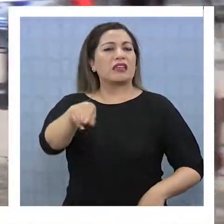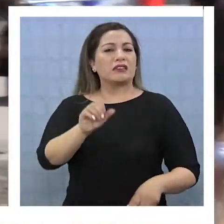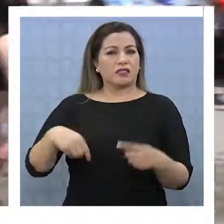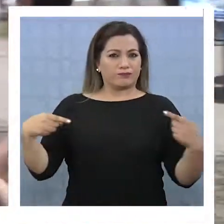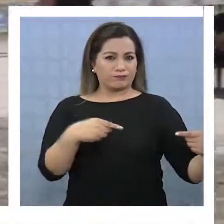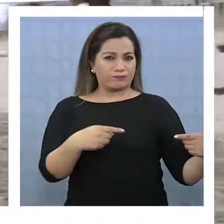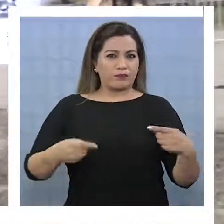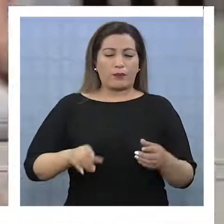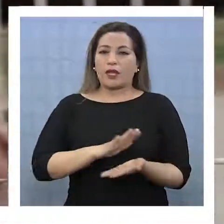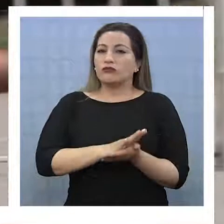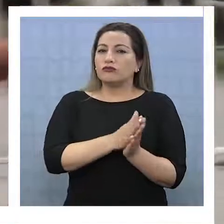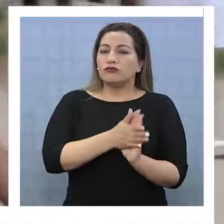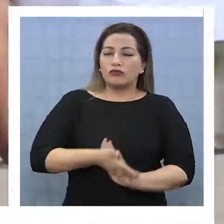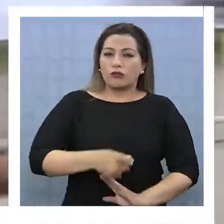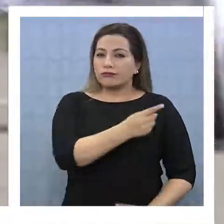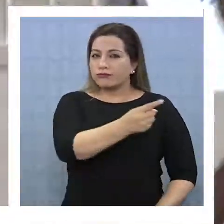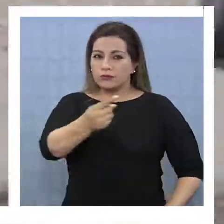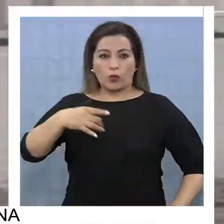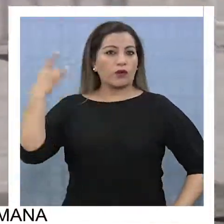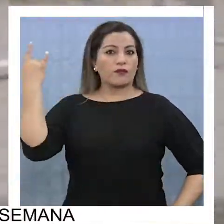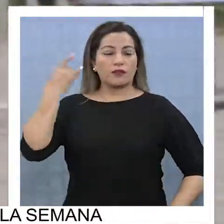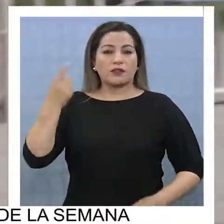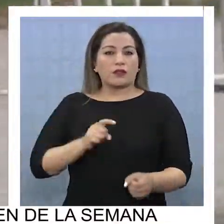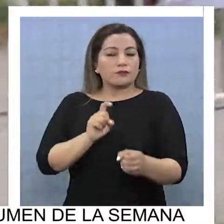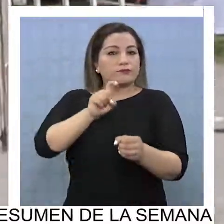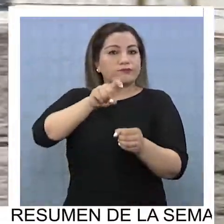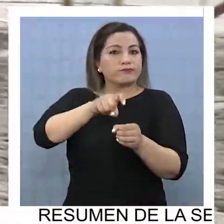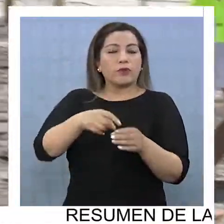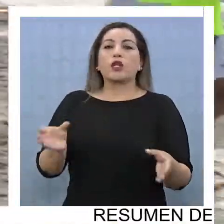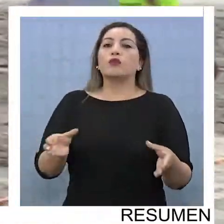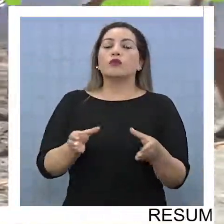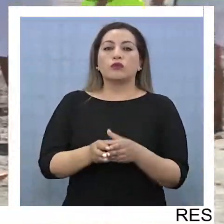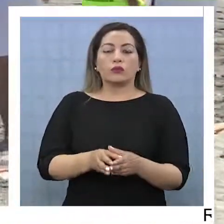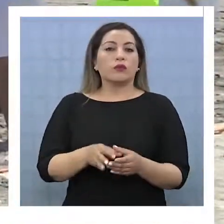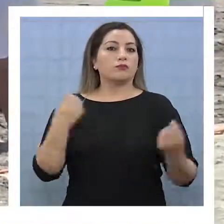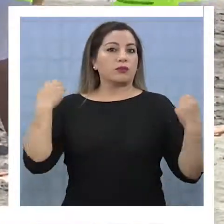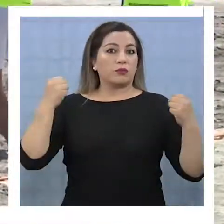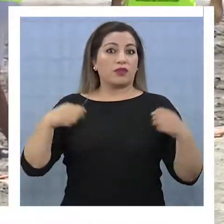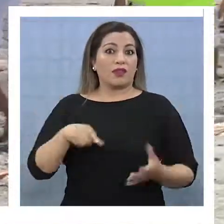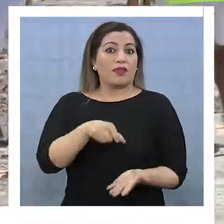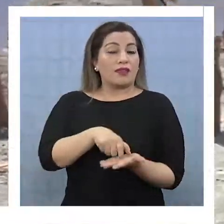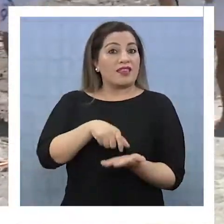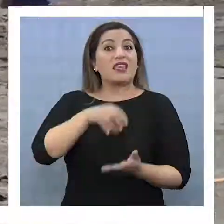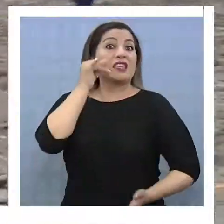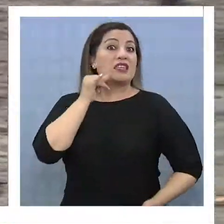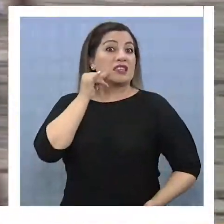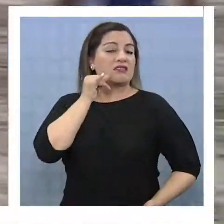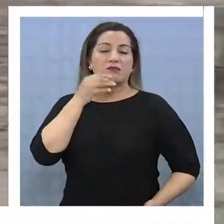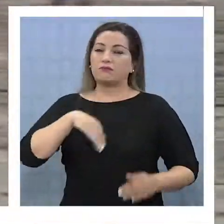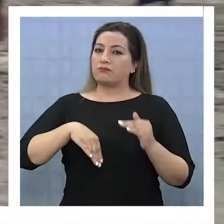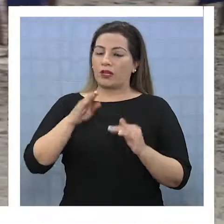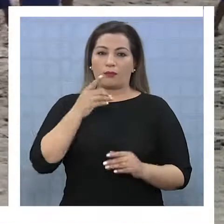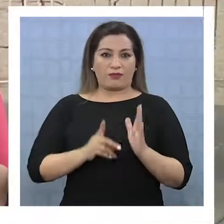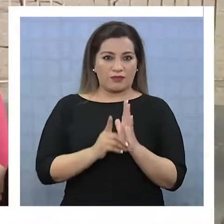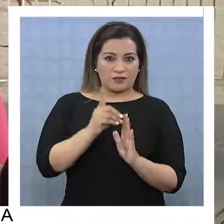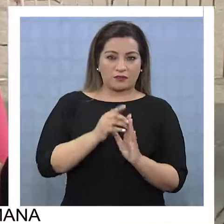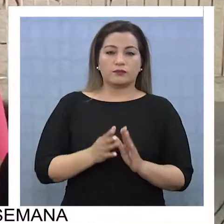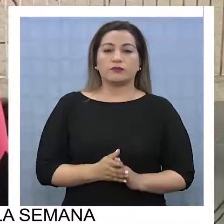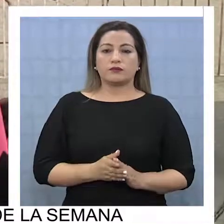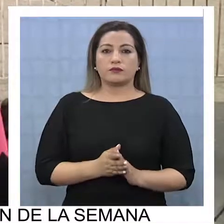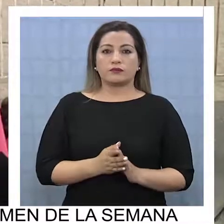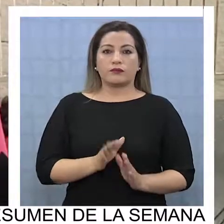convocado para todas las universidades que integren la Federación Deportiva, EIQI, que se convirtió en CD favorita para su desarrollo. La